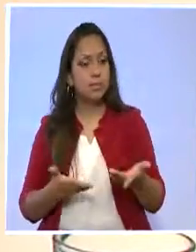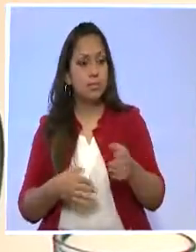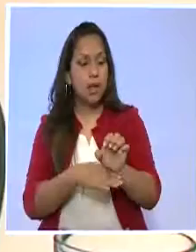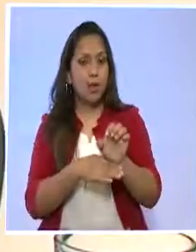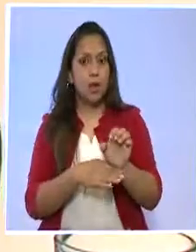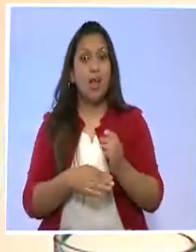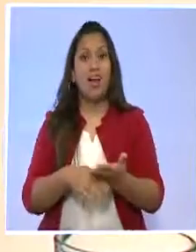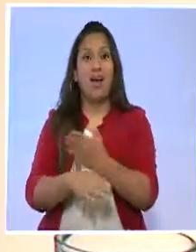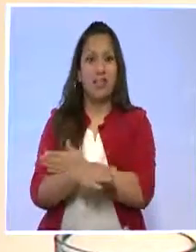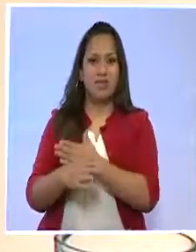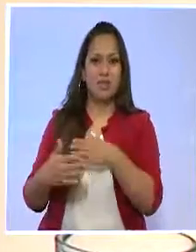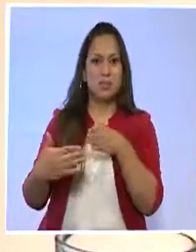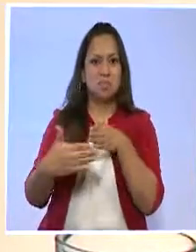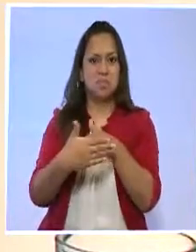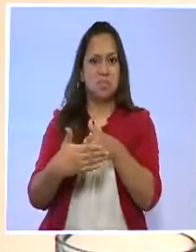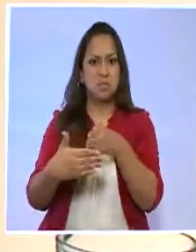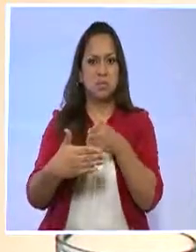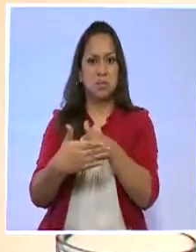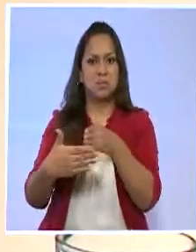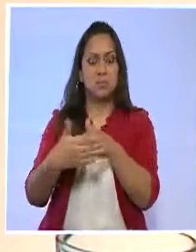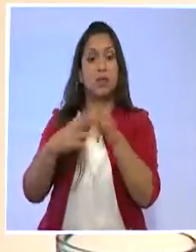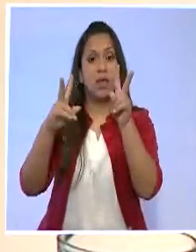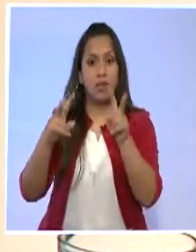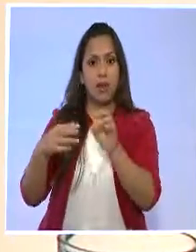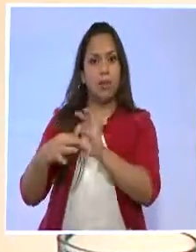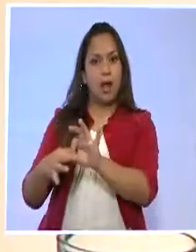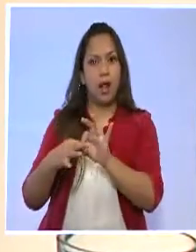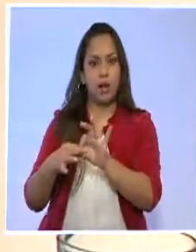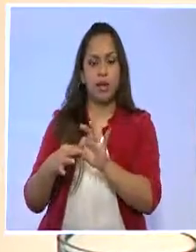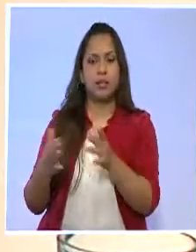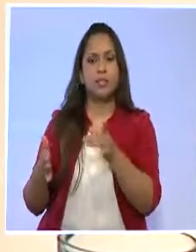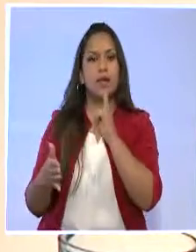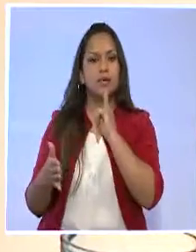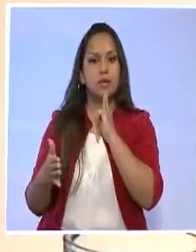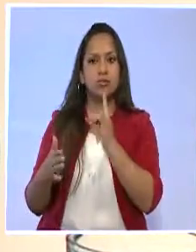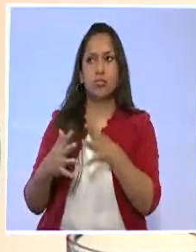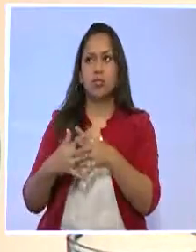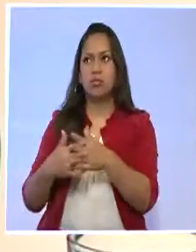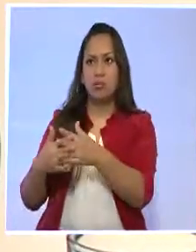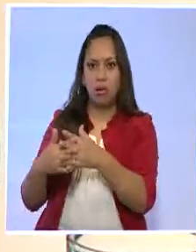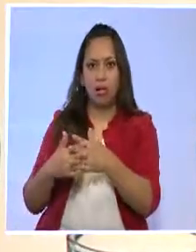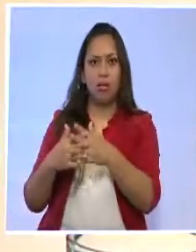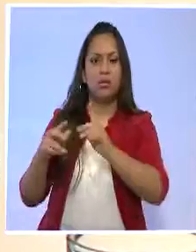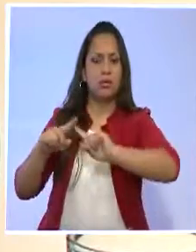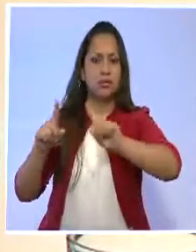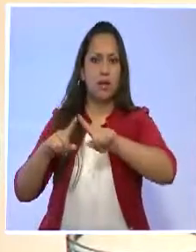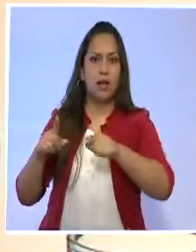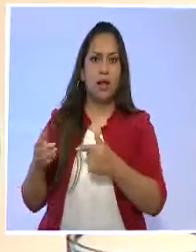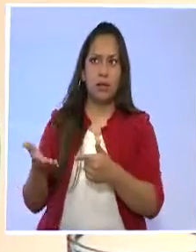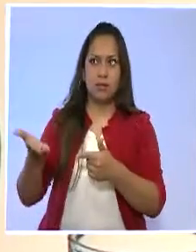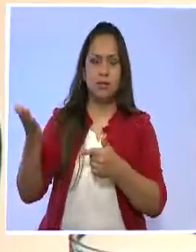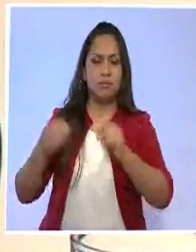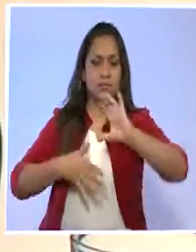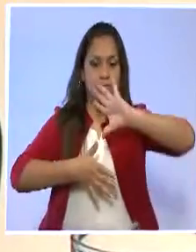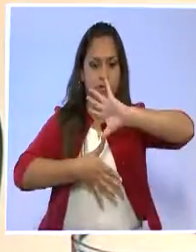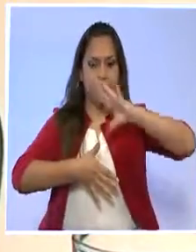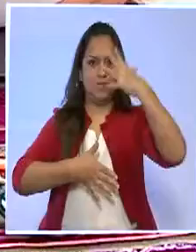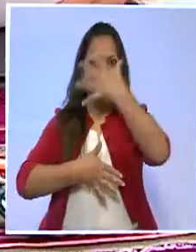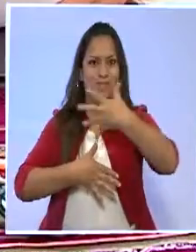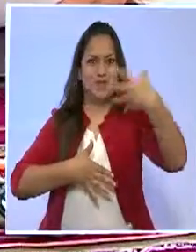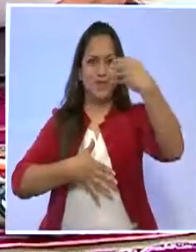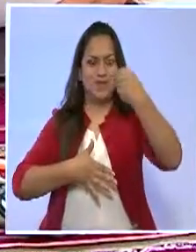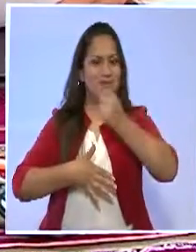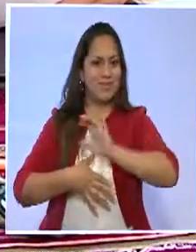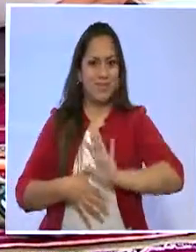para nosotros nuestros principales países de alianza eran los del norte pero habían otras regiones totalmente expectantes